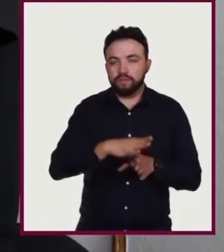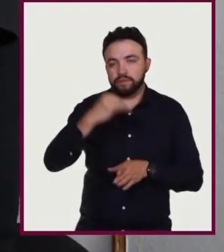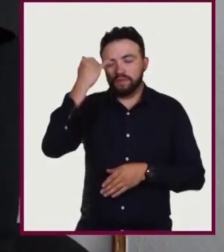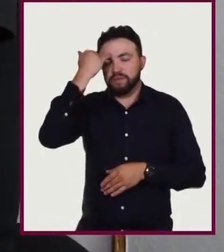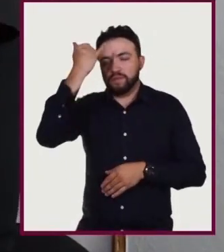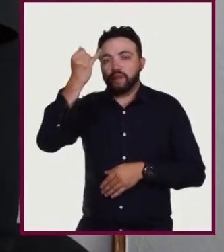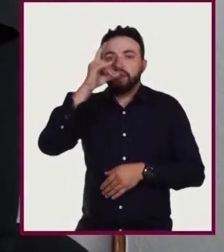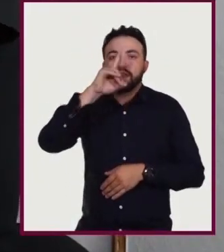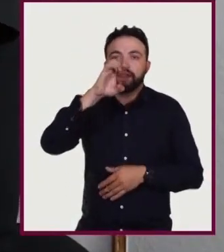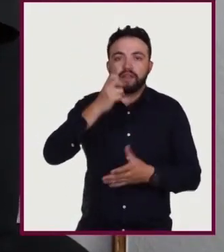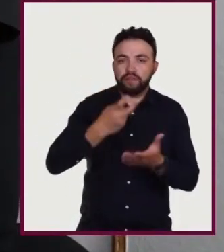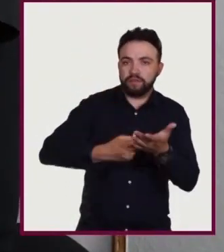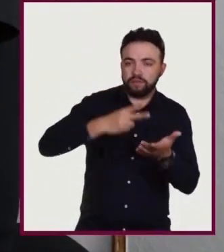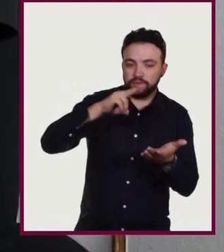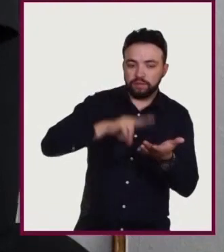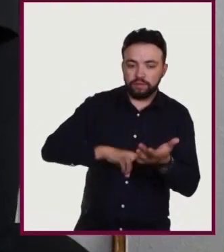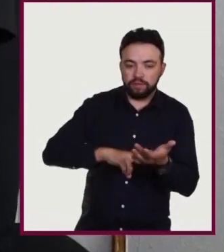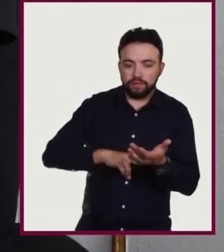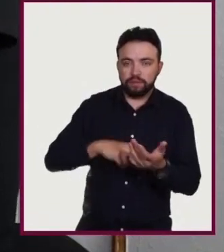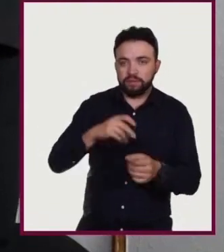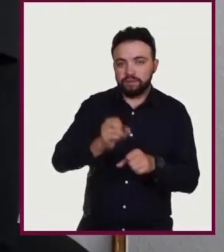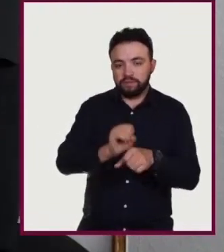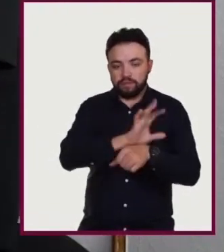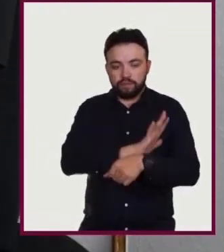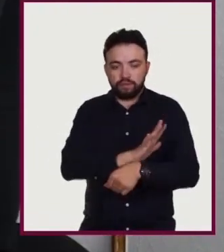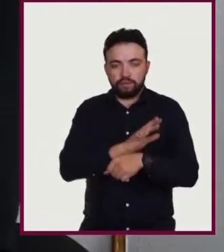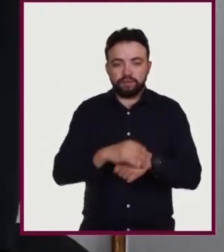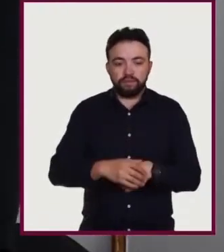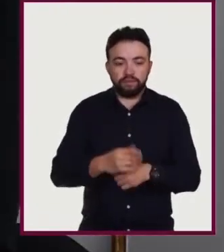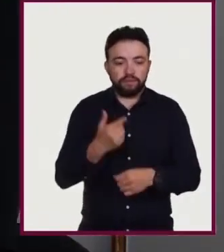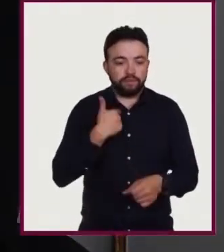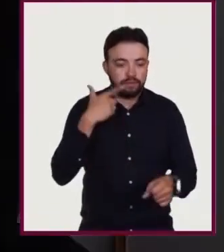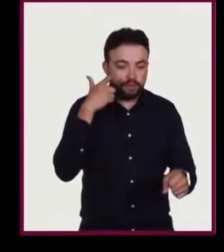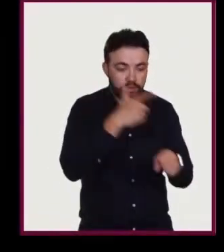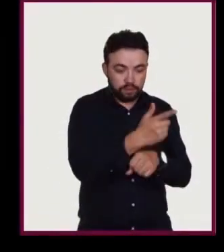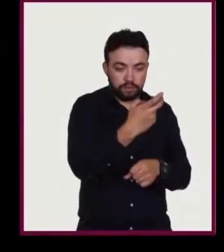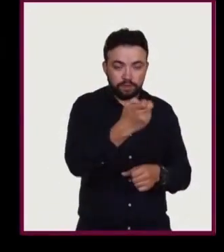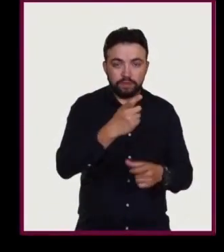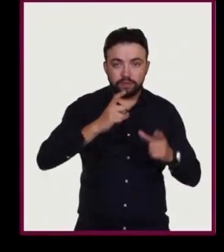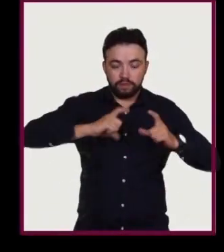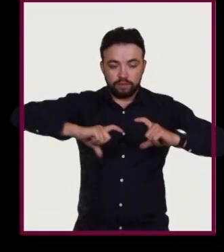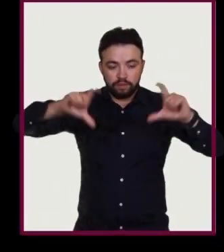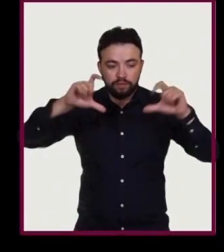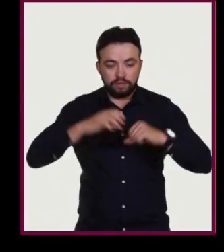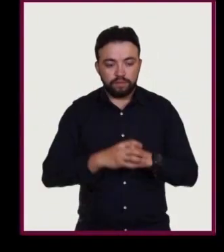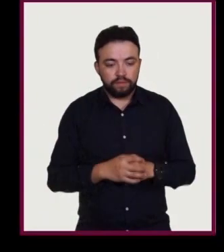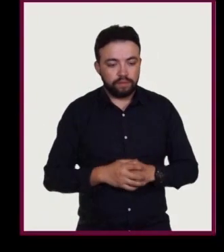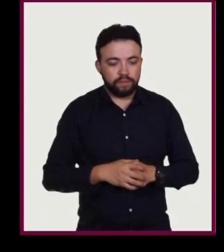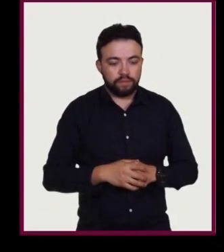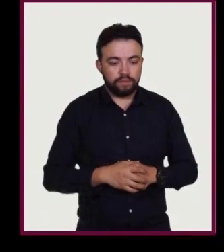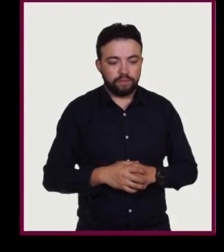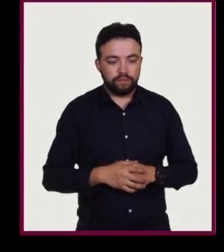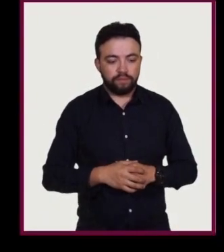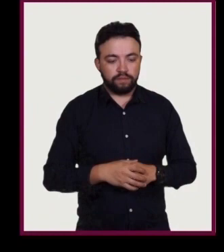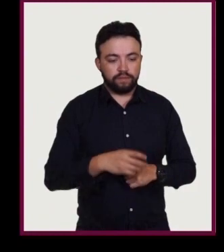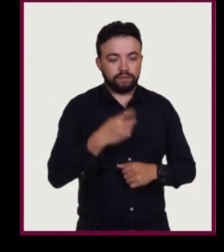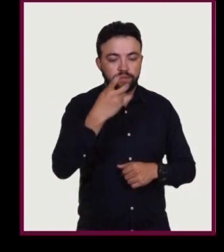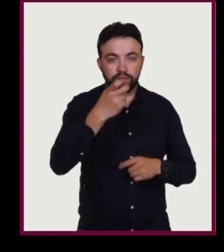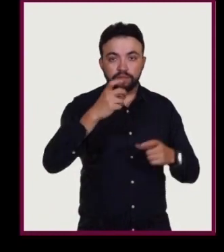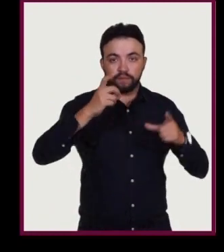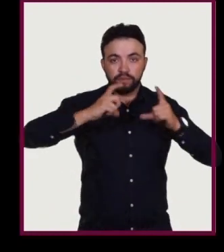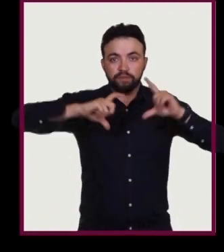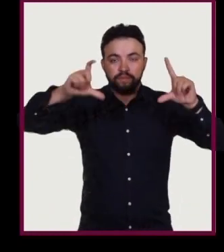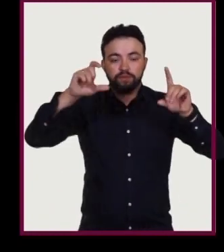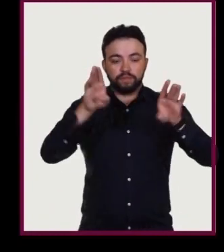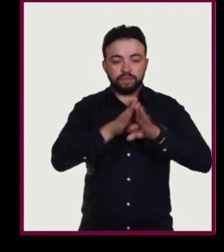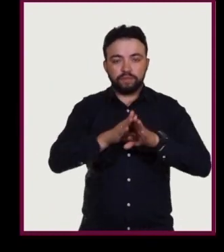de un hospital en pandemia, ¿no? Encontré esta imagen y es un hospital militar